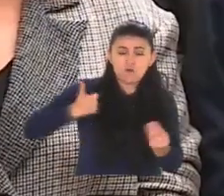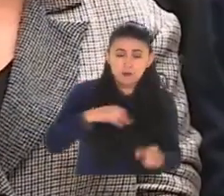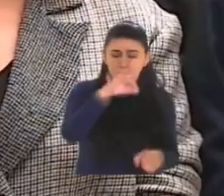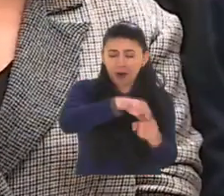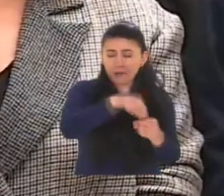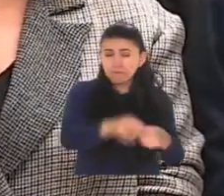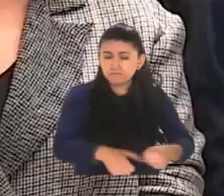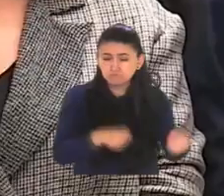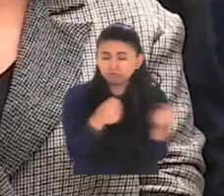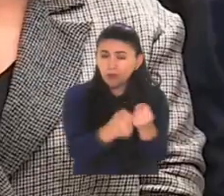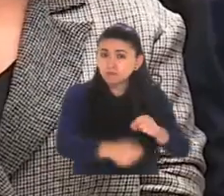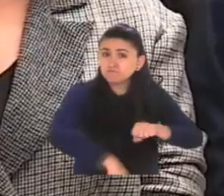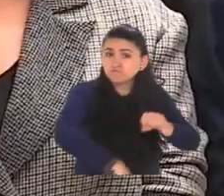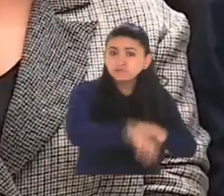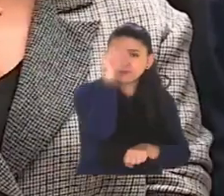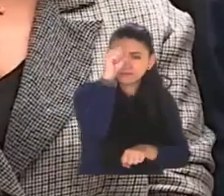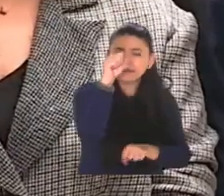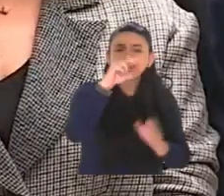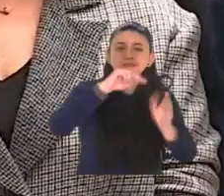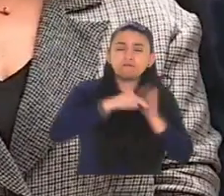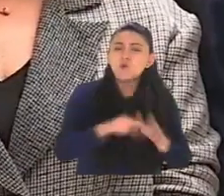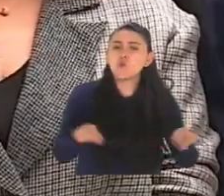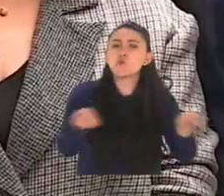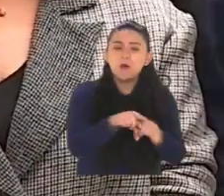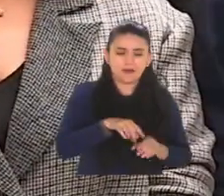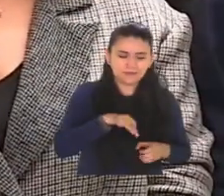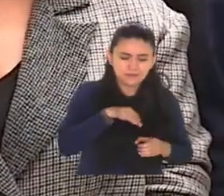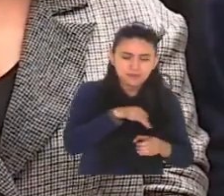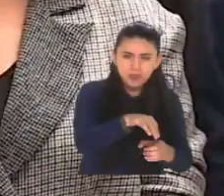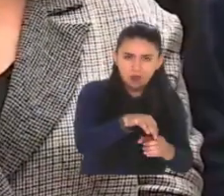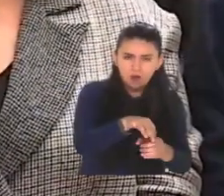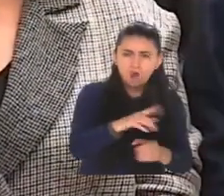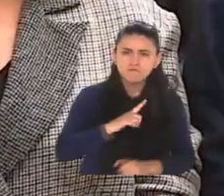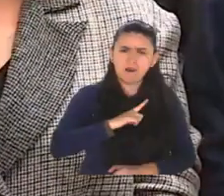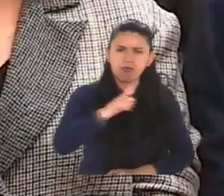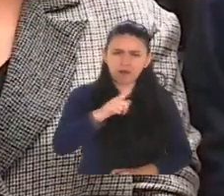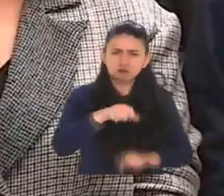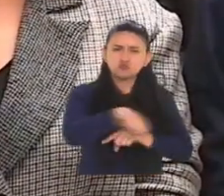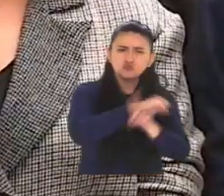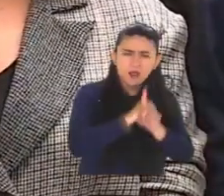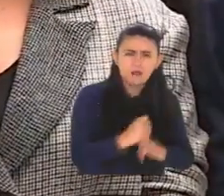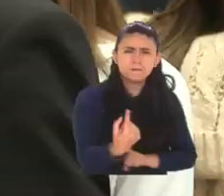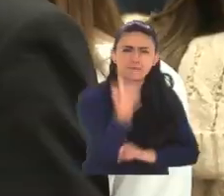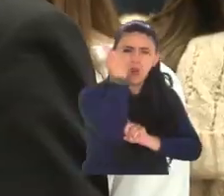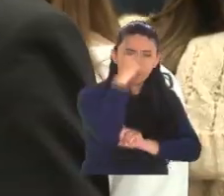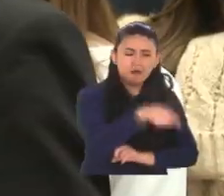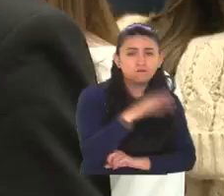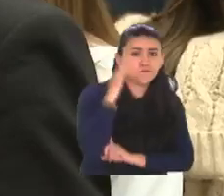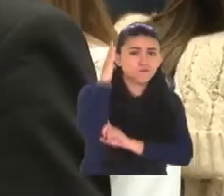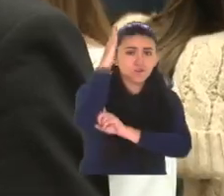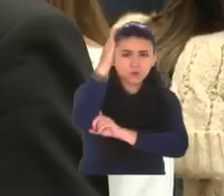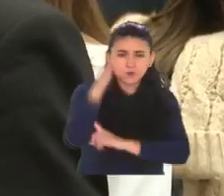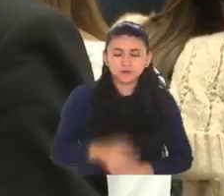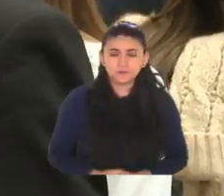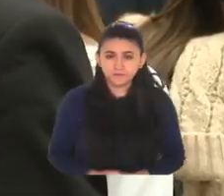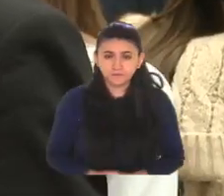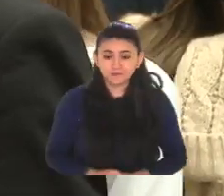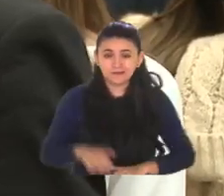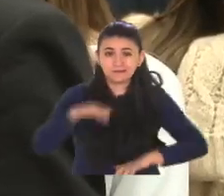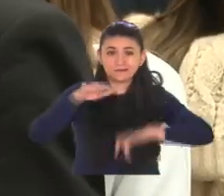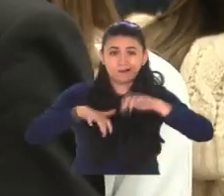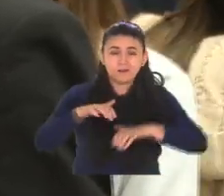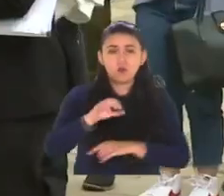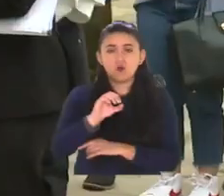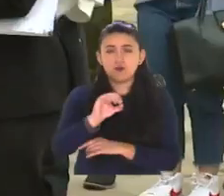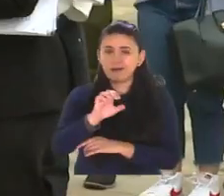serán también un nuevo semillero del liderazgo político y el liderazgo social en colombia el secretario general de la oea y